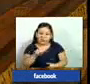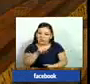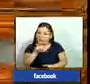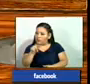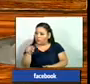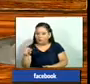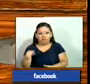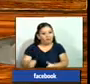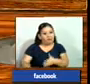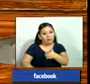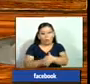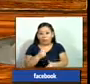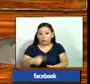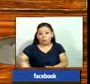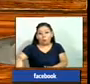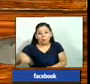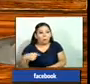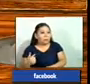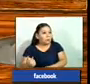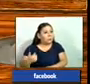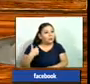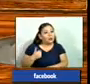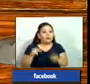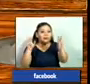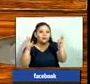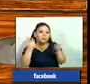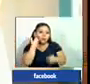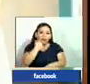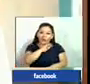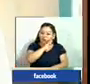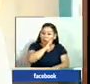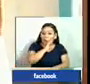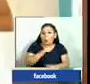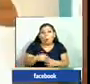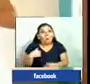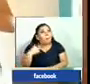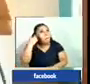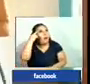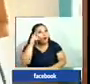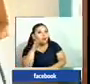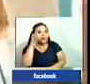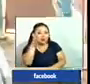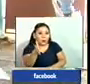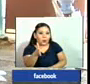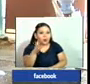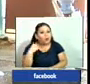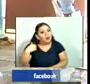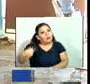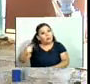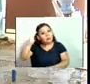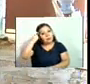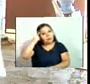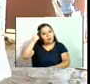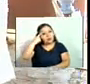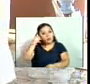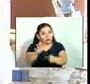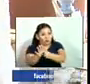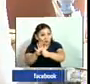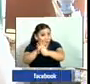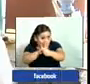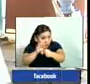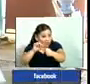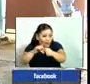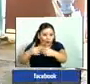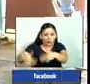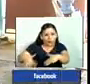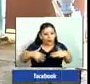población no está tomando con seriedad la pandemia no miden consecuencias y siguen pensando que el coronavirus es un